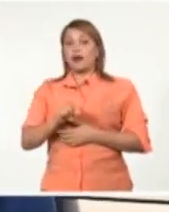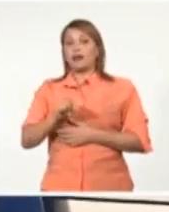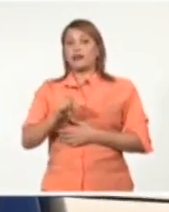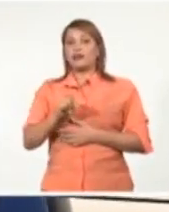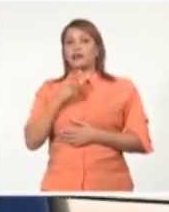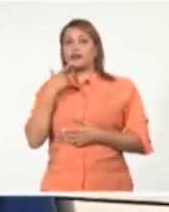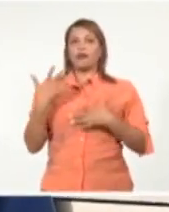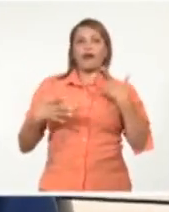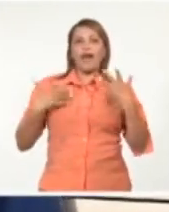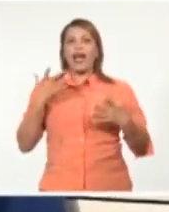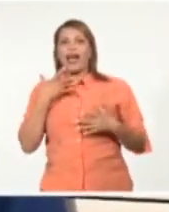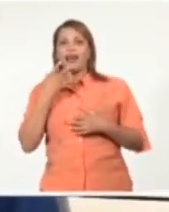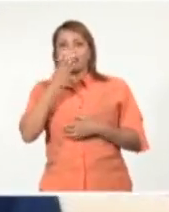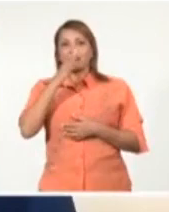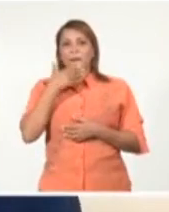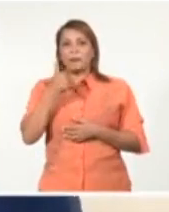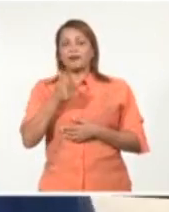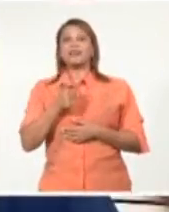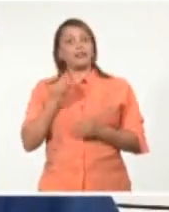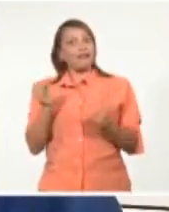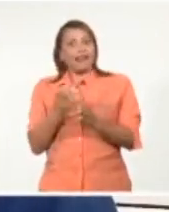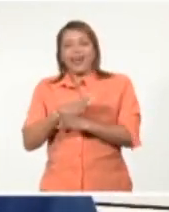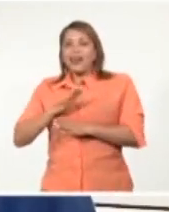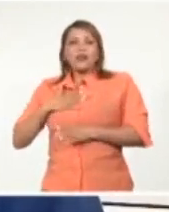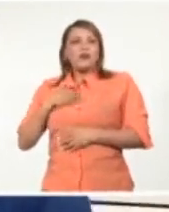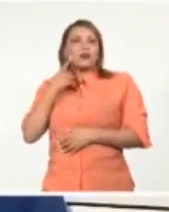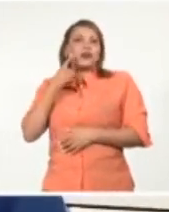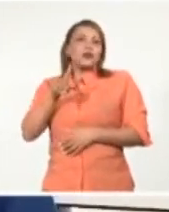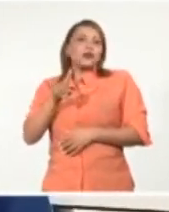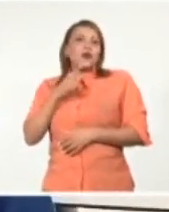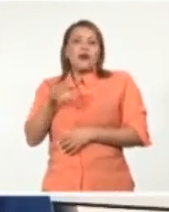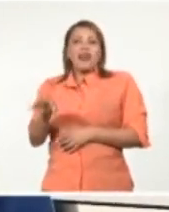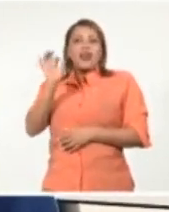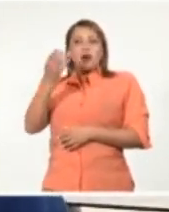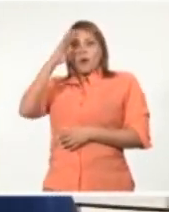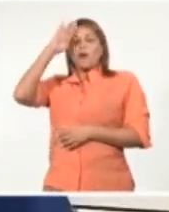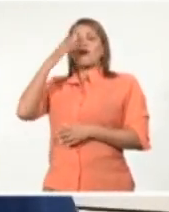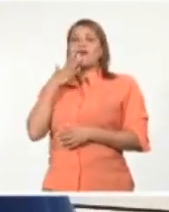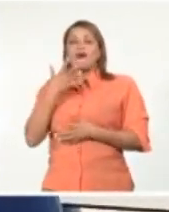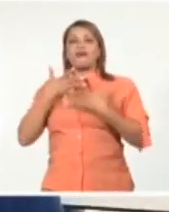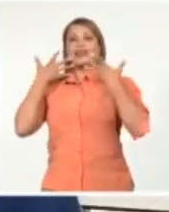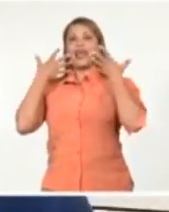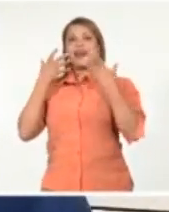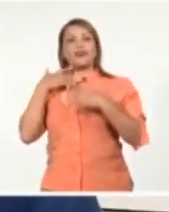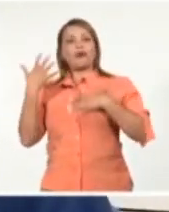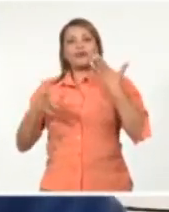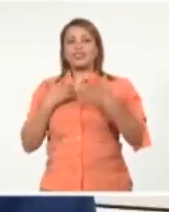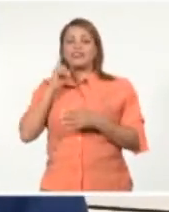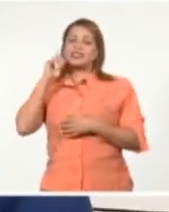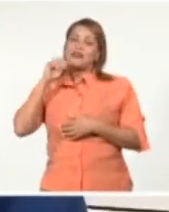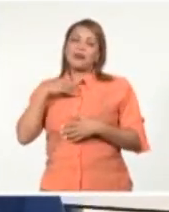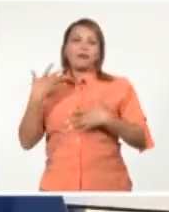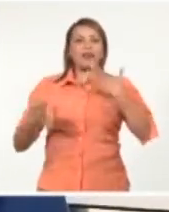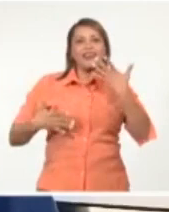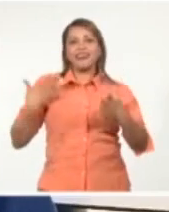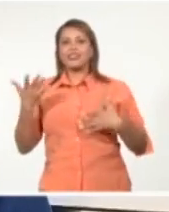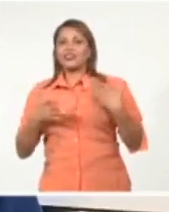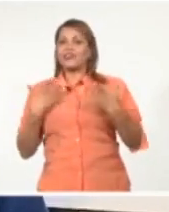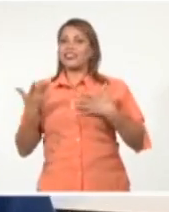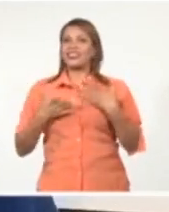falsosos del continente americano Sí claro y por eso cuando me tocó Pues yo estaba muy contento porque ya sabemos que la bachata y todo este